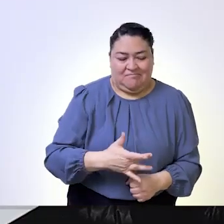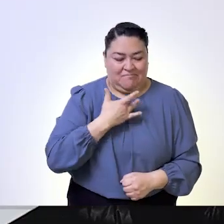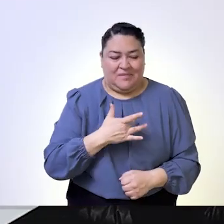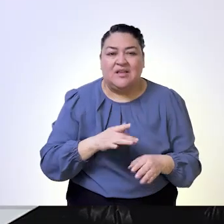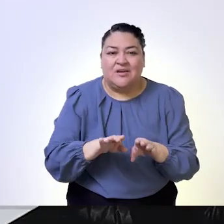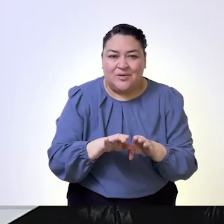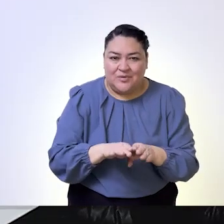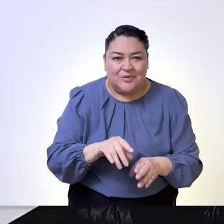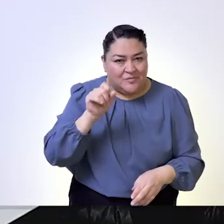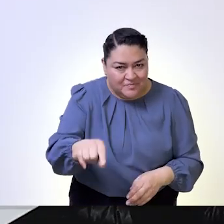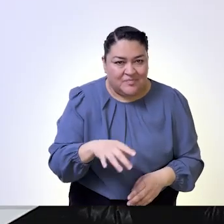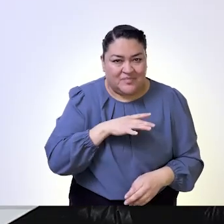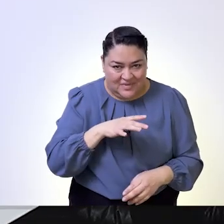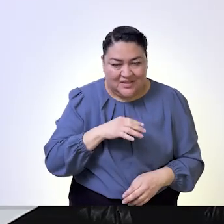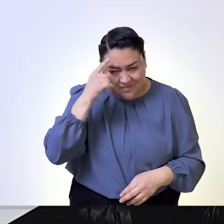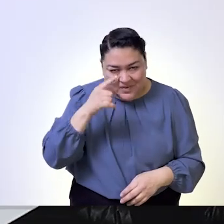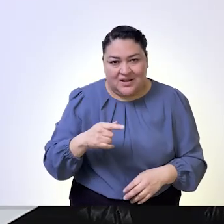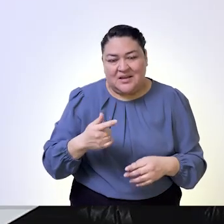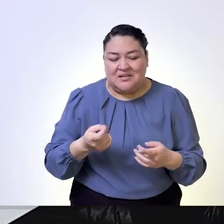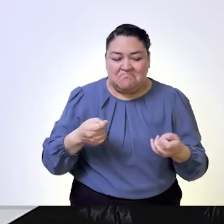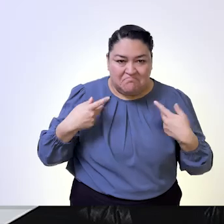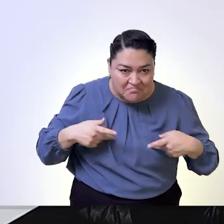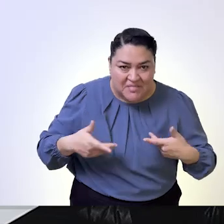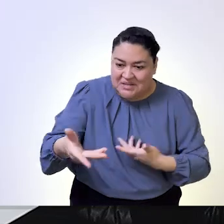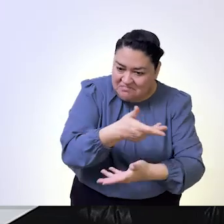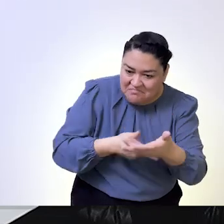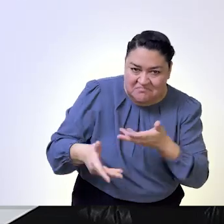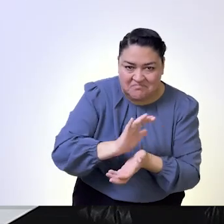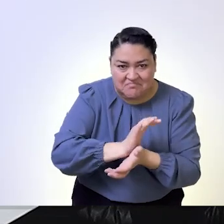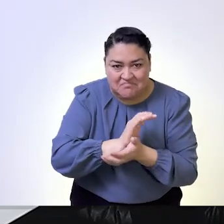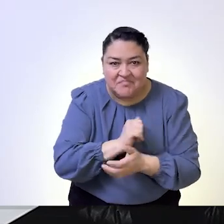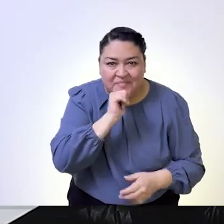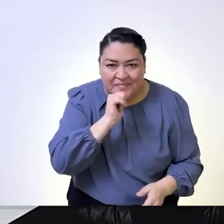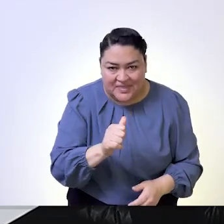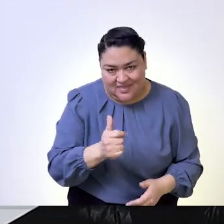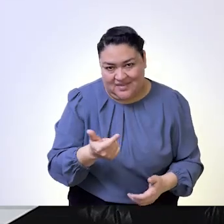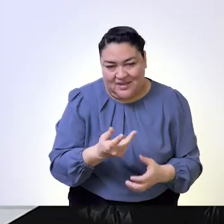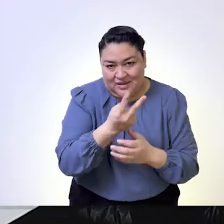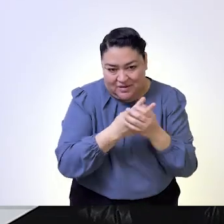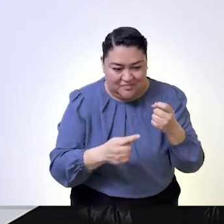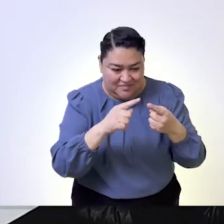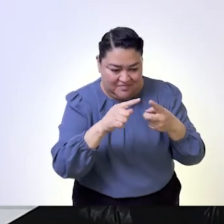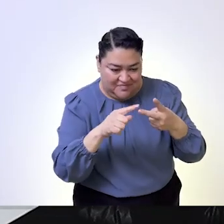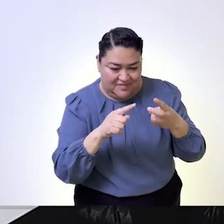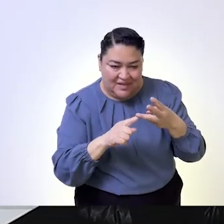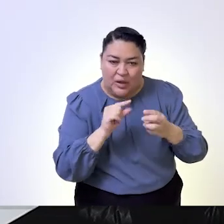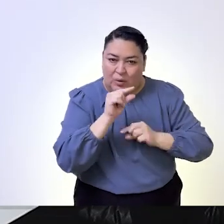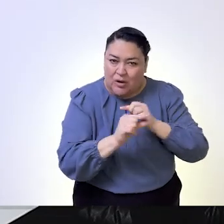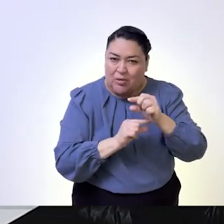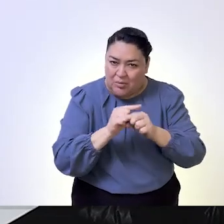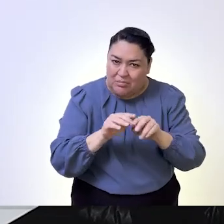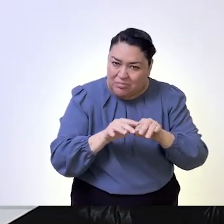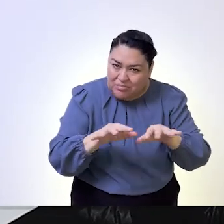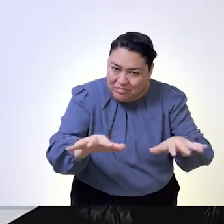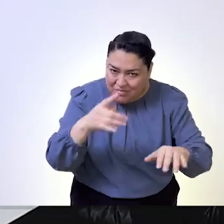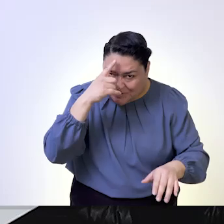todos estos avances, construir un derecho antidiscriminatorio que no sea este híbrido sobre el cual se ha